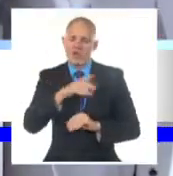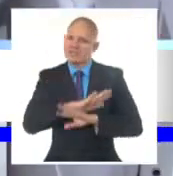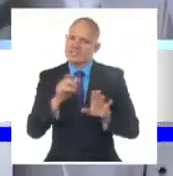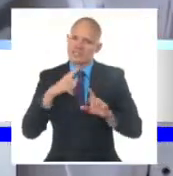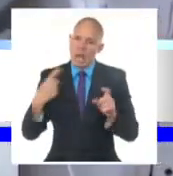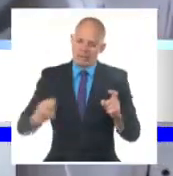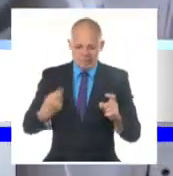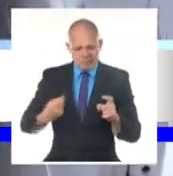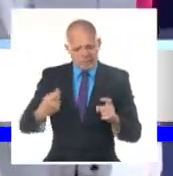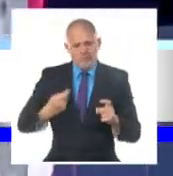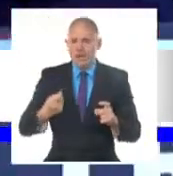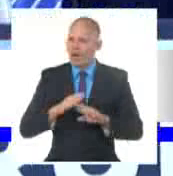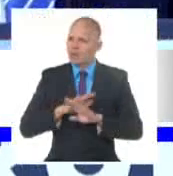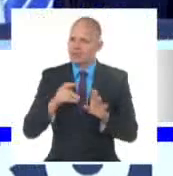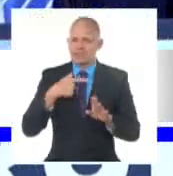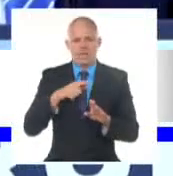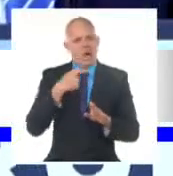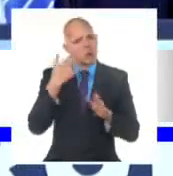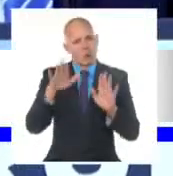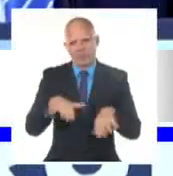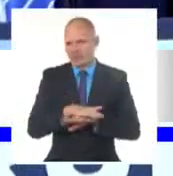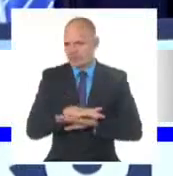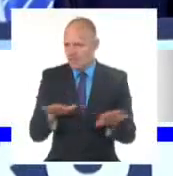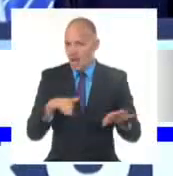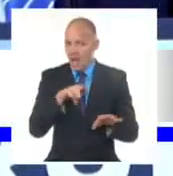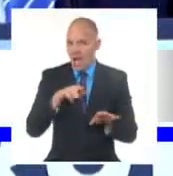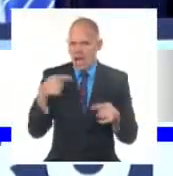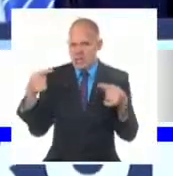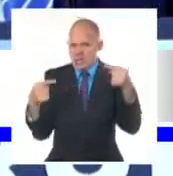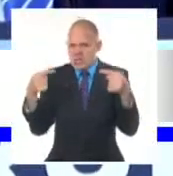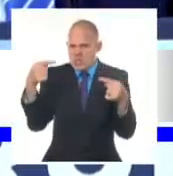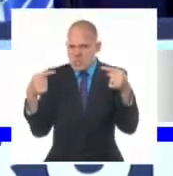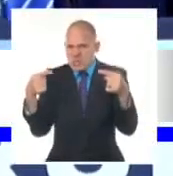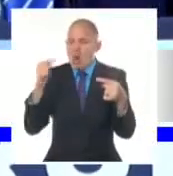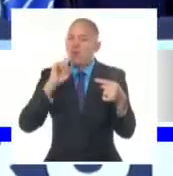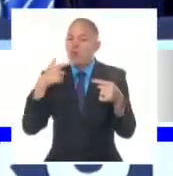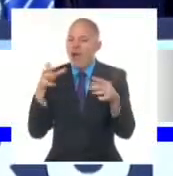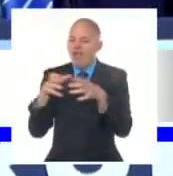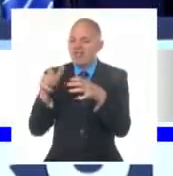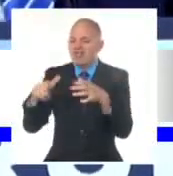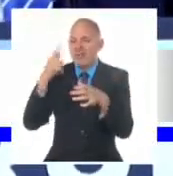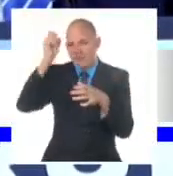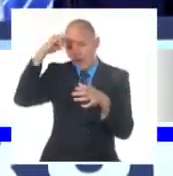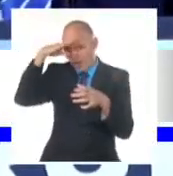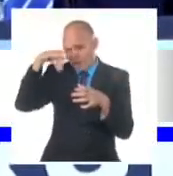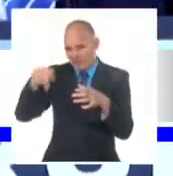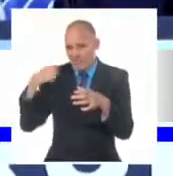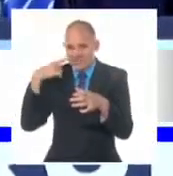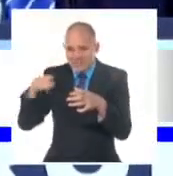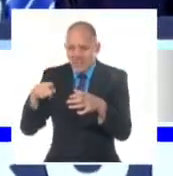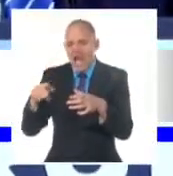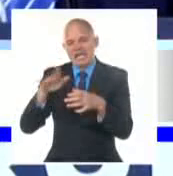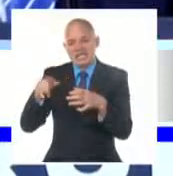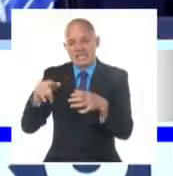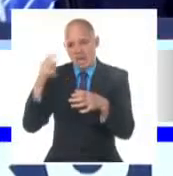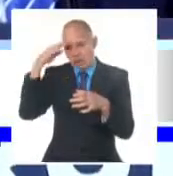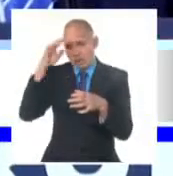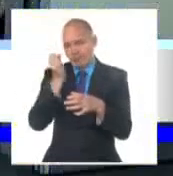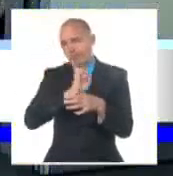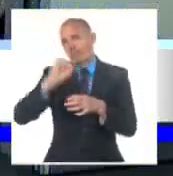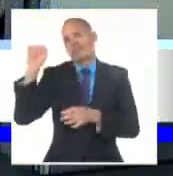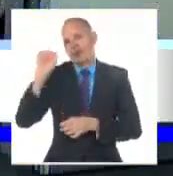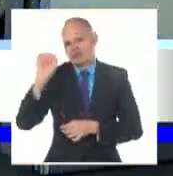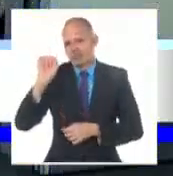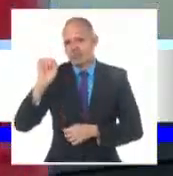intentó sin éxito competir contra Trump por la nominación republicana que el magnate devenido político viene ganando en cada estado por amplia